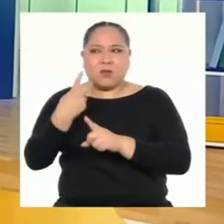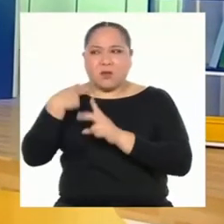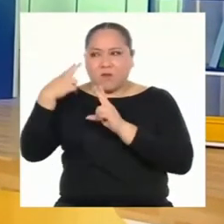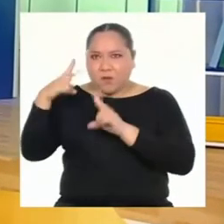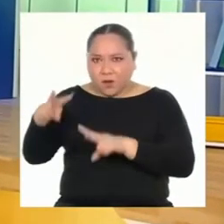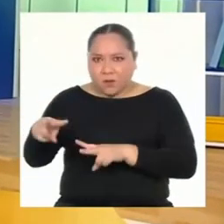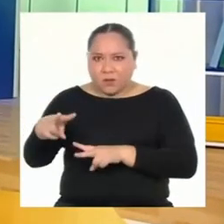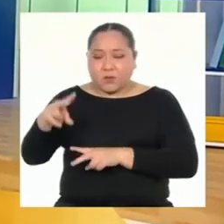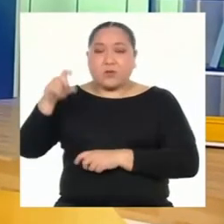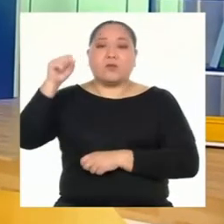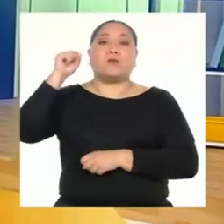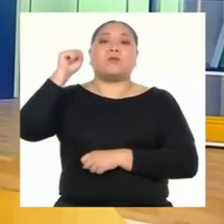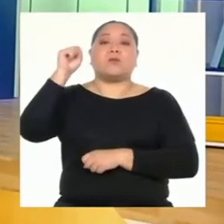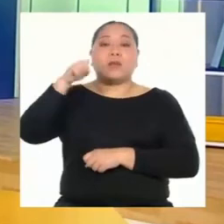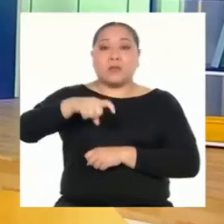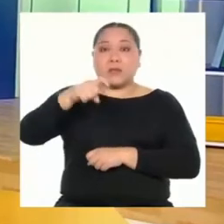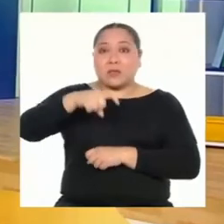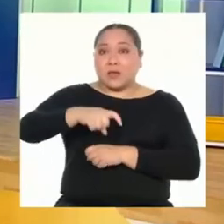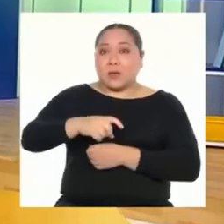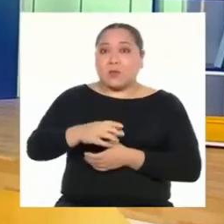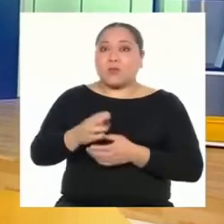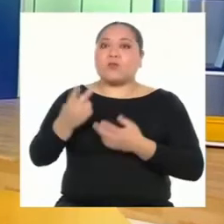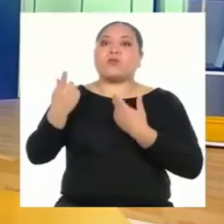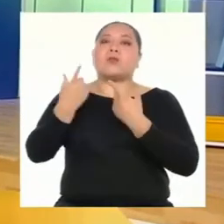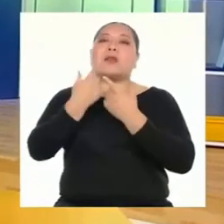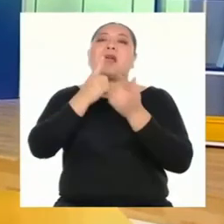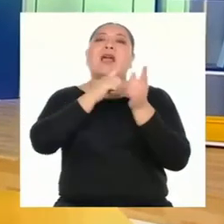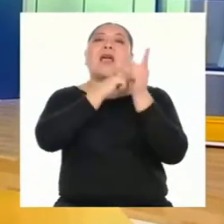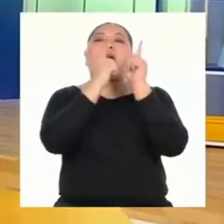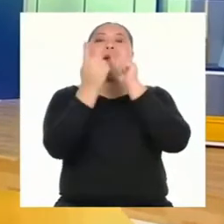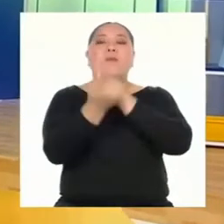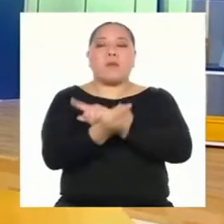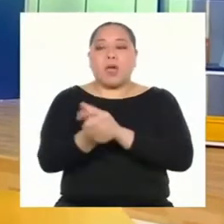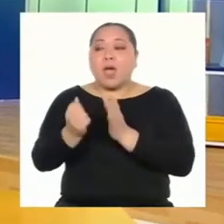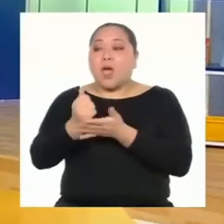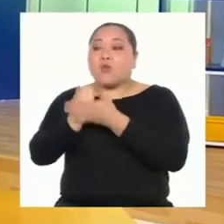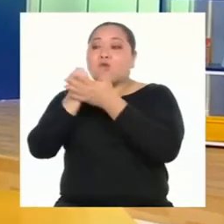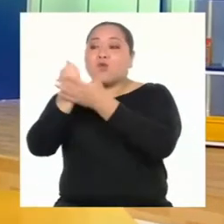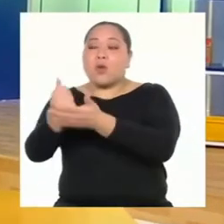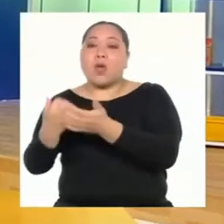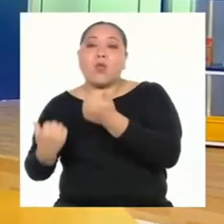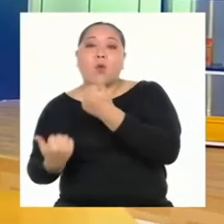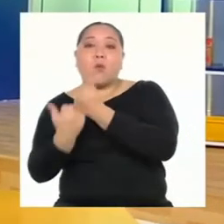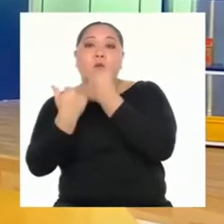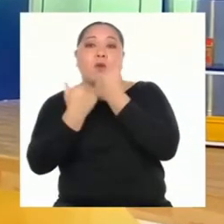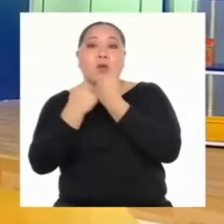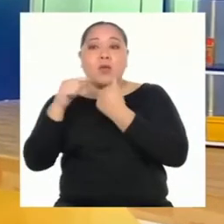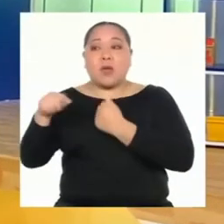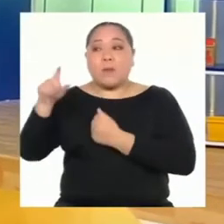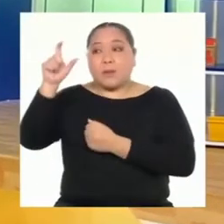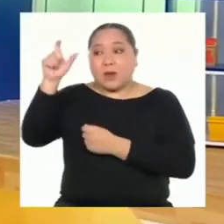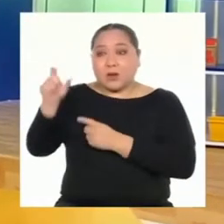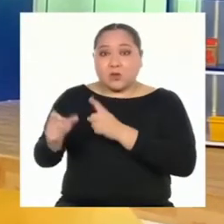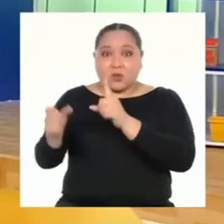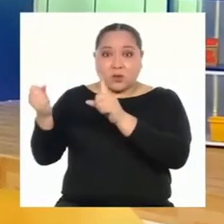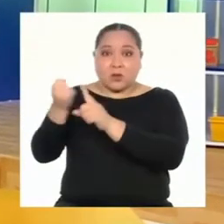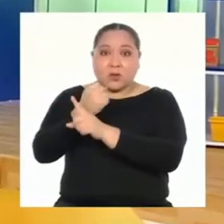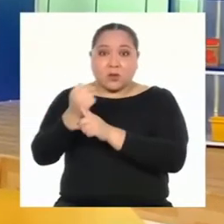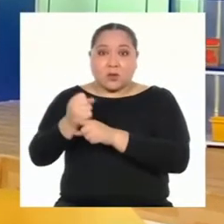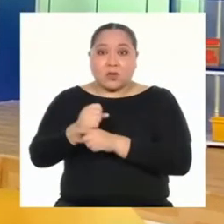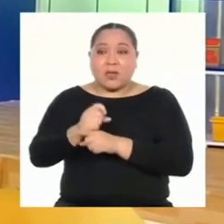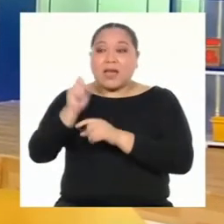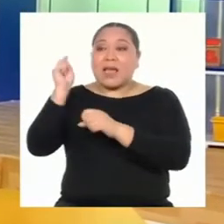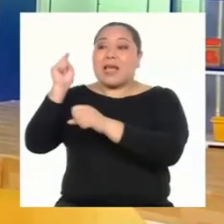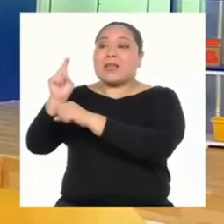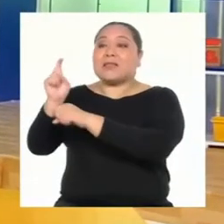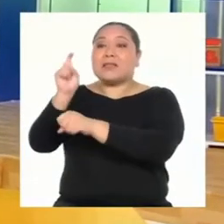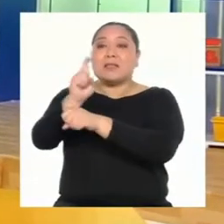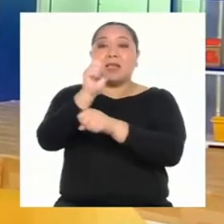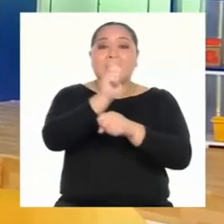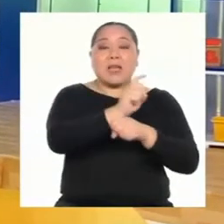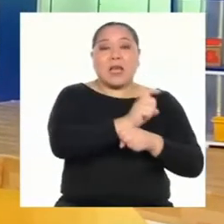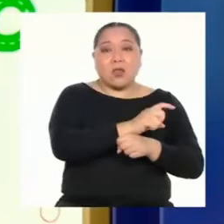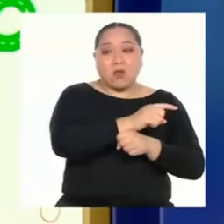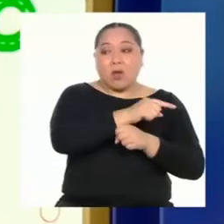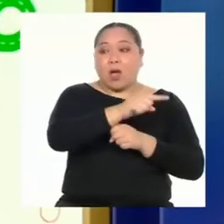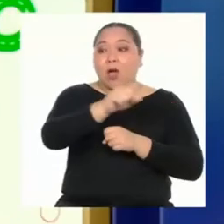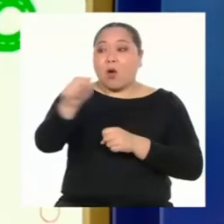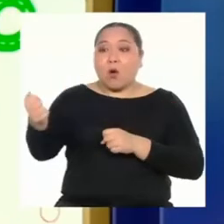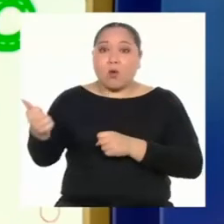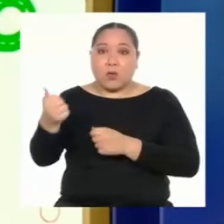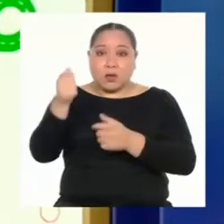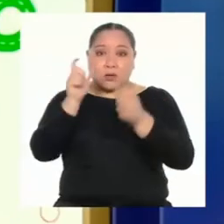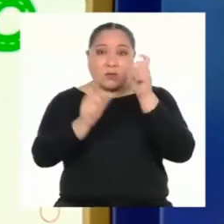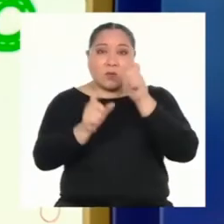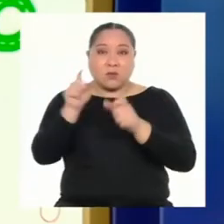presenciemos. Podemos hacer la diferencia brindando apoyo a la persona afectada y concientizando a los demás sobre estos